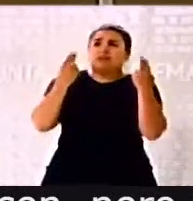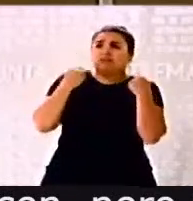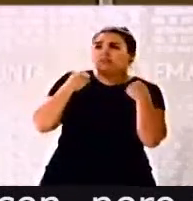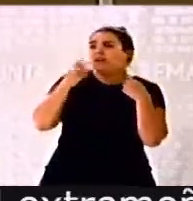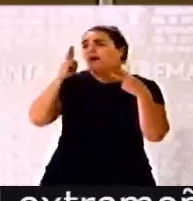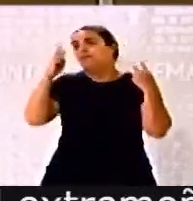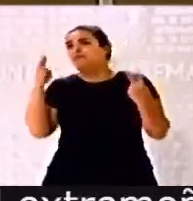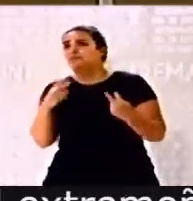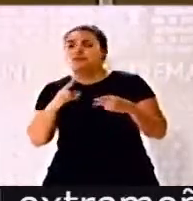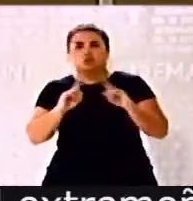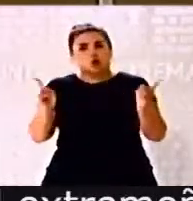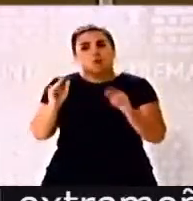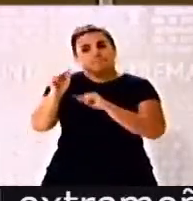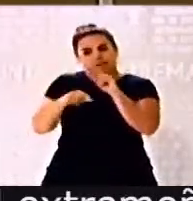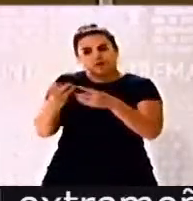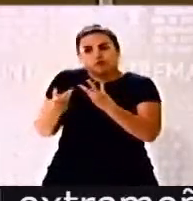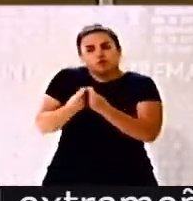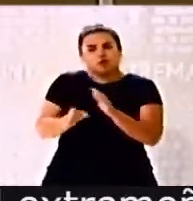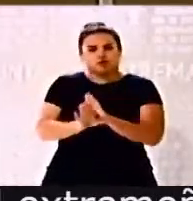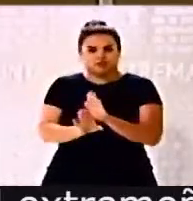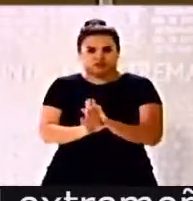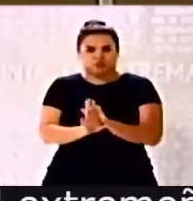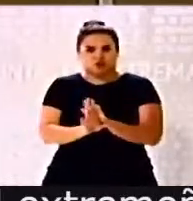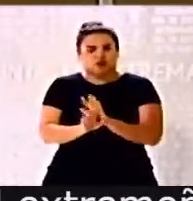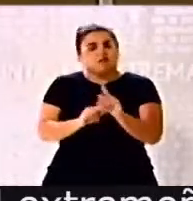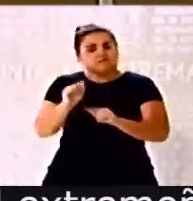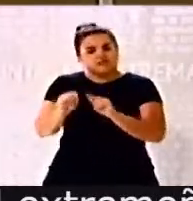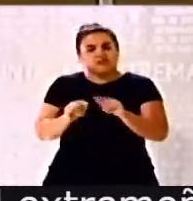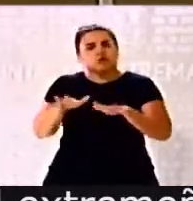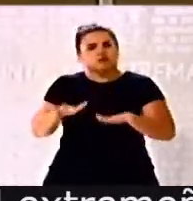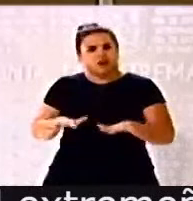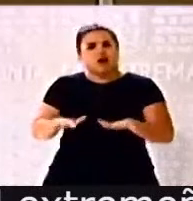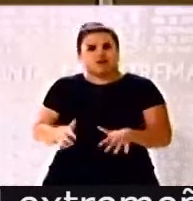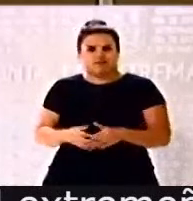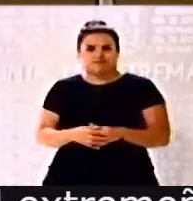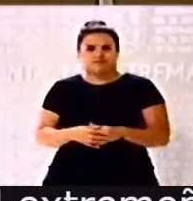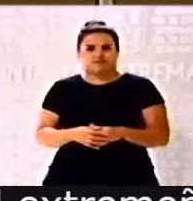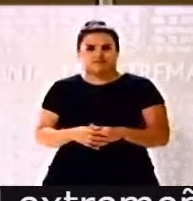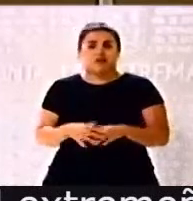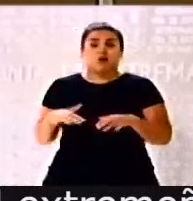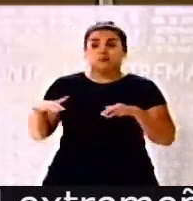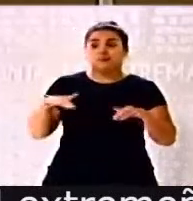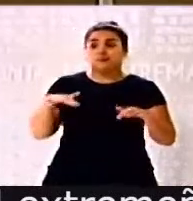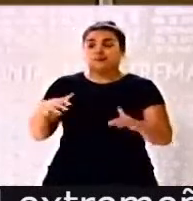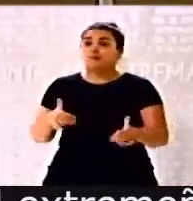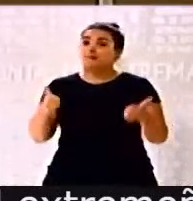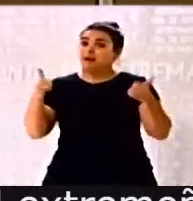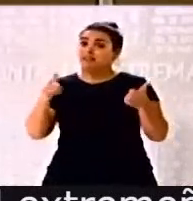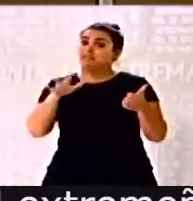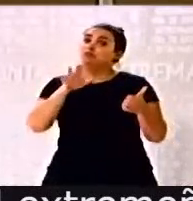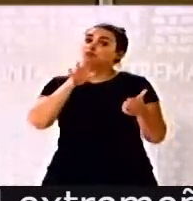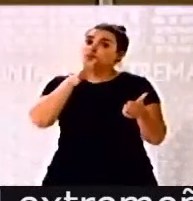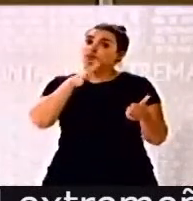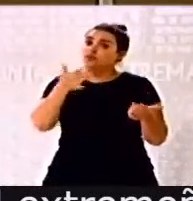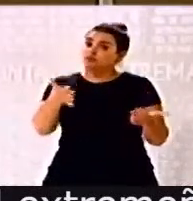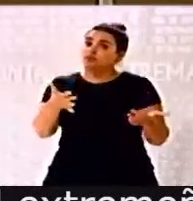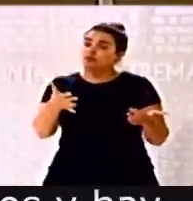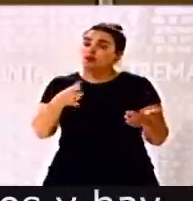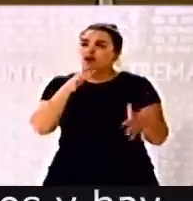que el virus nos sigue acompañando, que el virus está con nosotros, que hay más movilidad y por lo tanto hay más